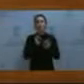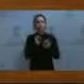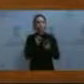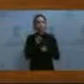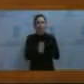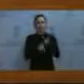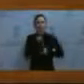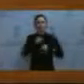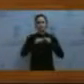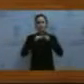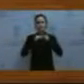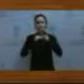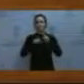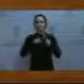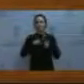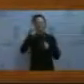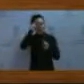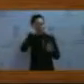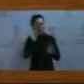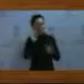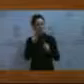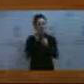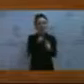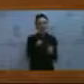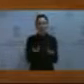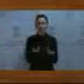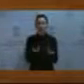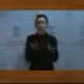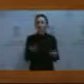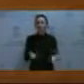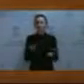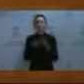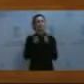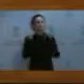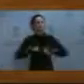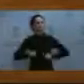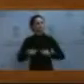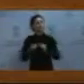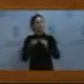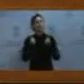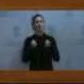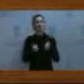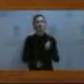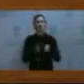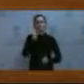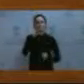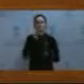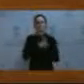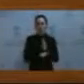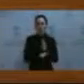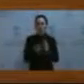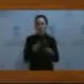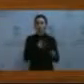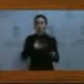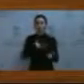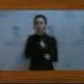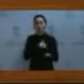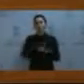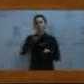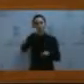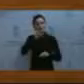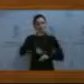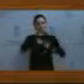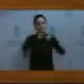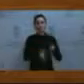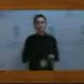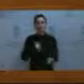con sentido. Estamos totalmente de acuerdo en la necesidad de reforzar, a través de la actualización normativa, las funciones de la Inspección General de